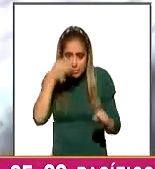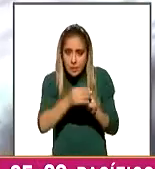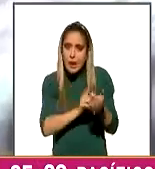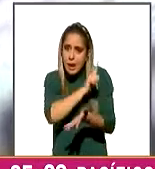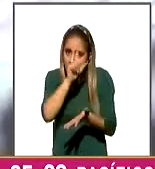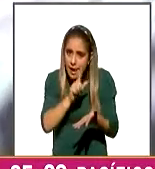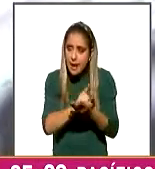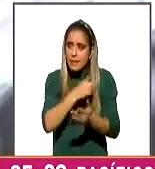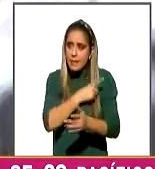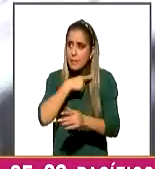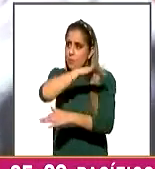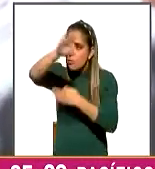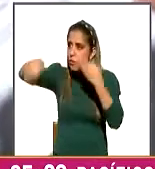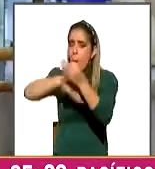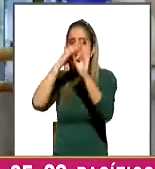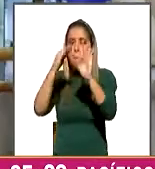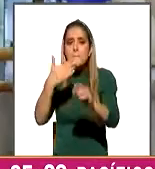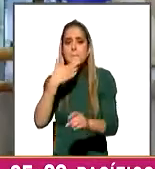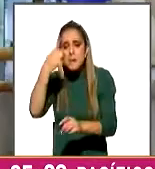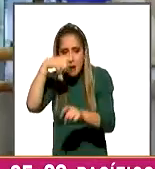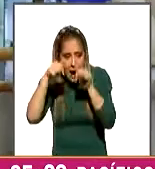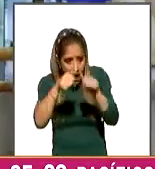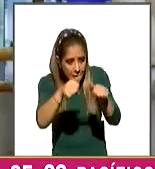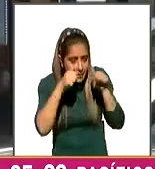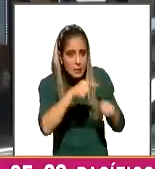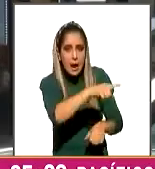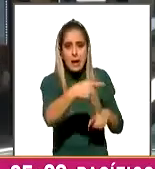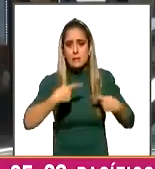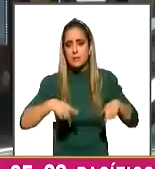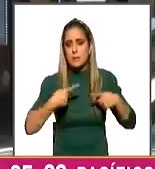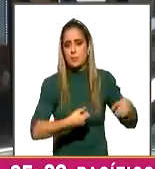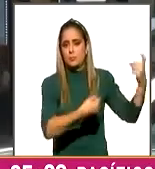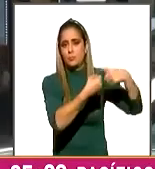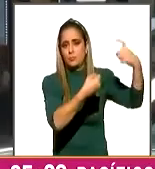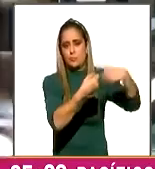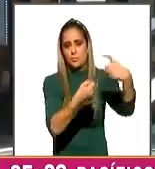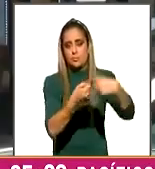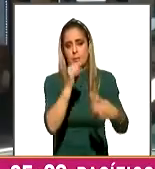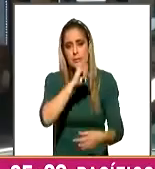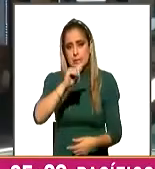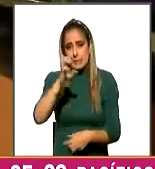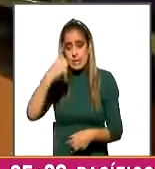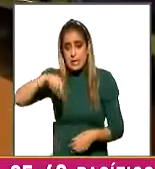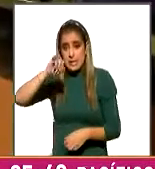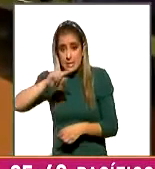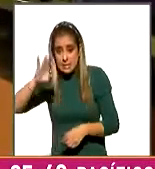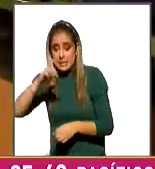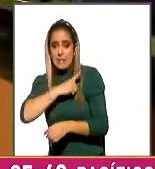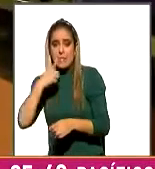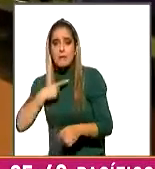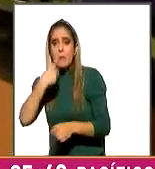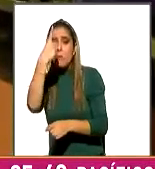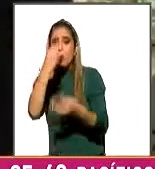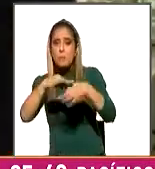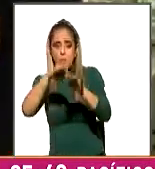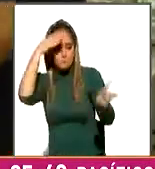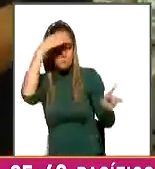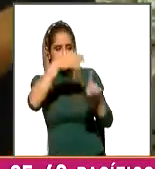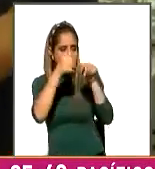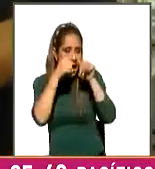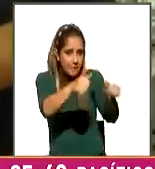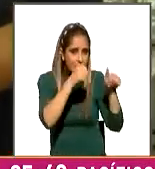derechohabientes que nos apoyen, son nuestros ojos, son nuestras manos, para poder evitar y cerrar el paso al tema de la corrupción.